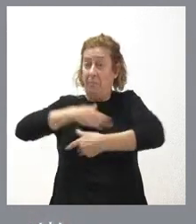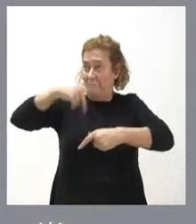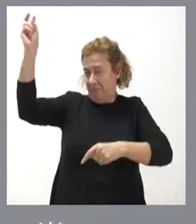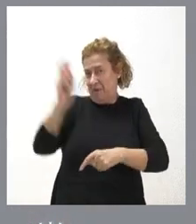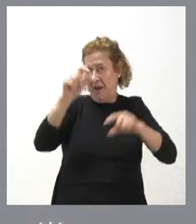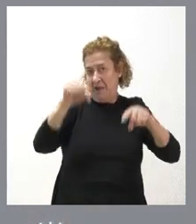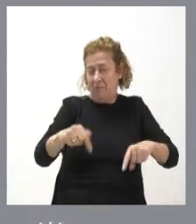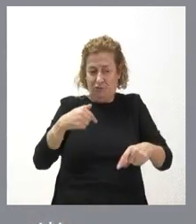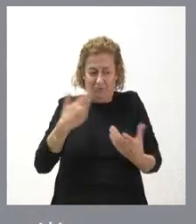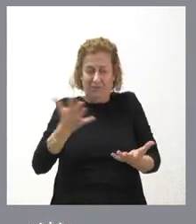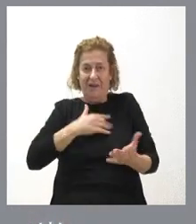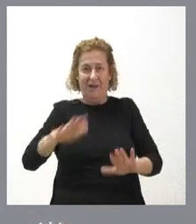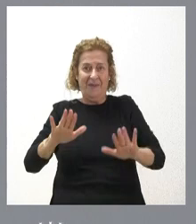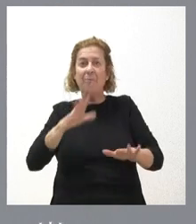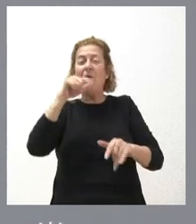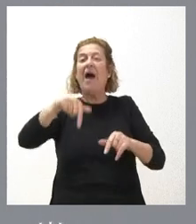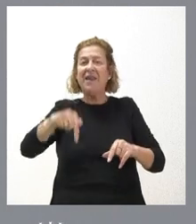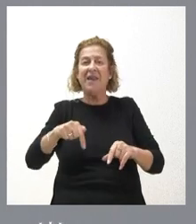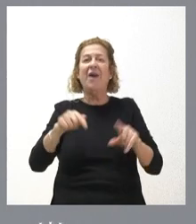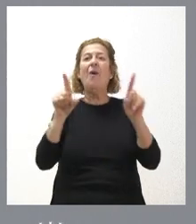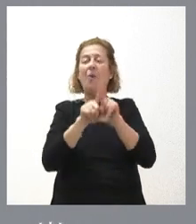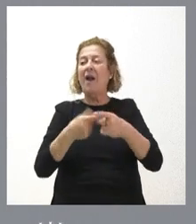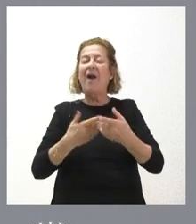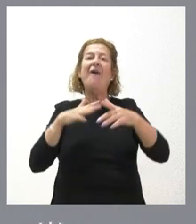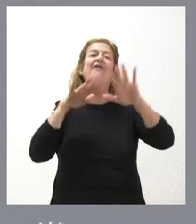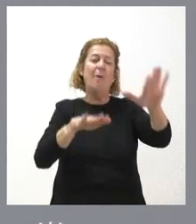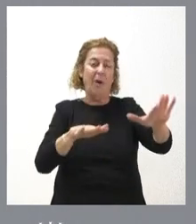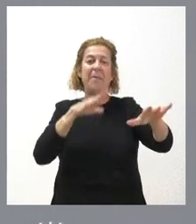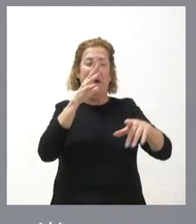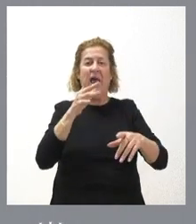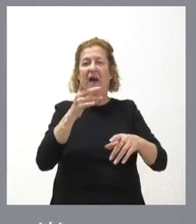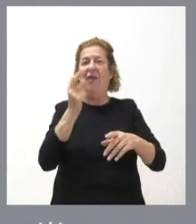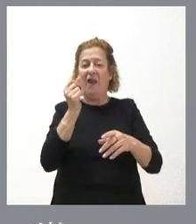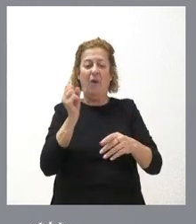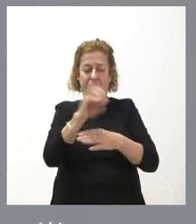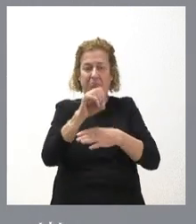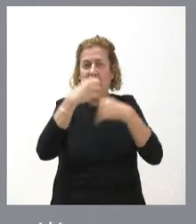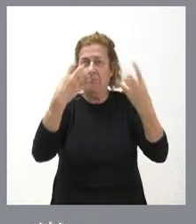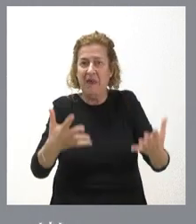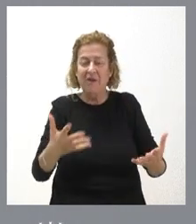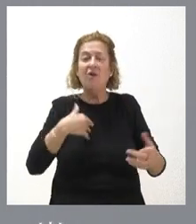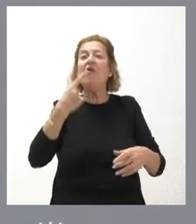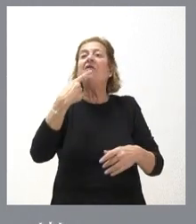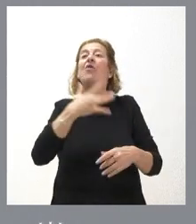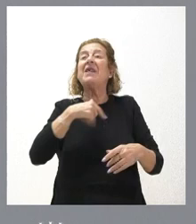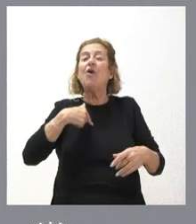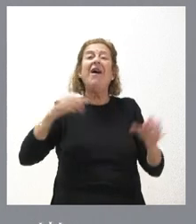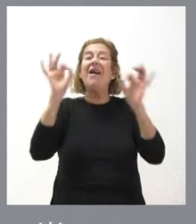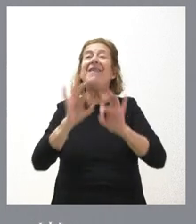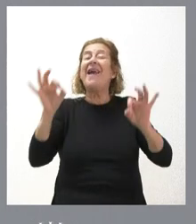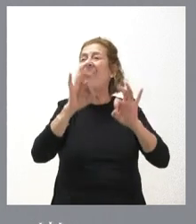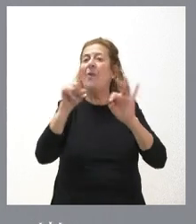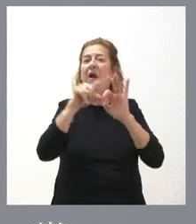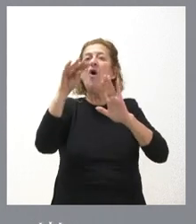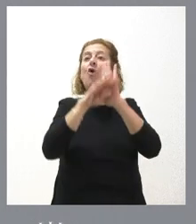Autónoma porque aquí tienen un clima favorable a la inversión y por tanto lo que decimos nosotros es que nadie condicione su Estancia aquí no